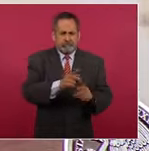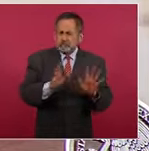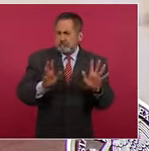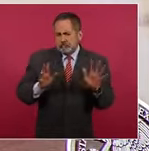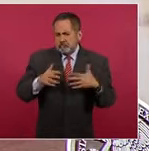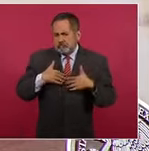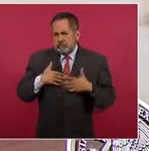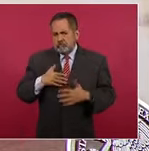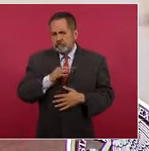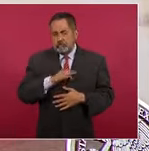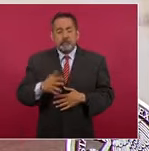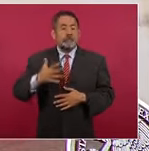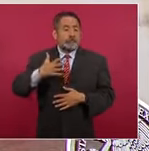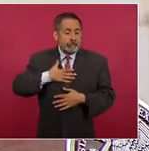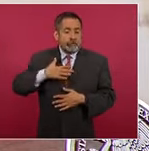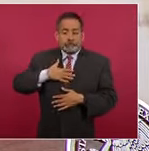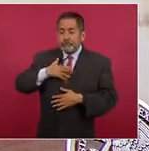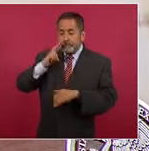nuestra tarea